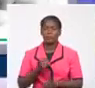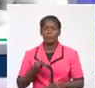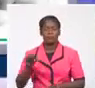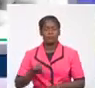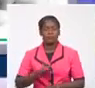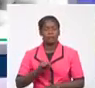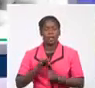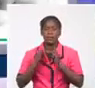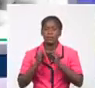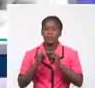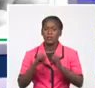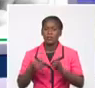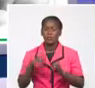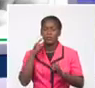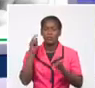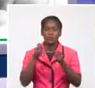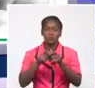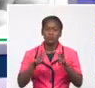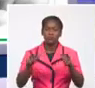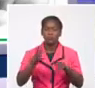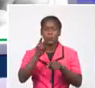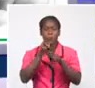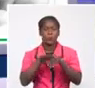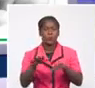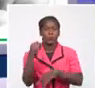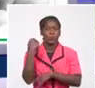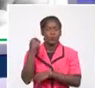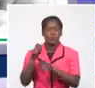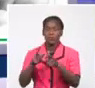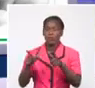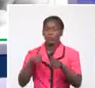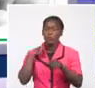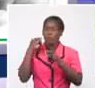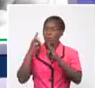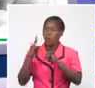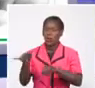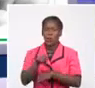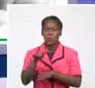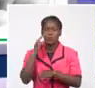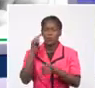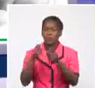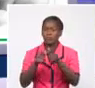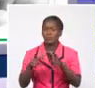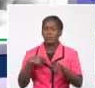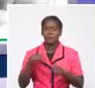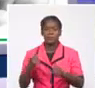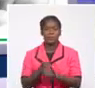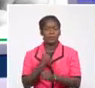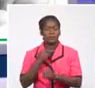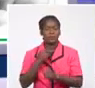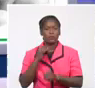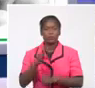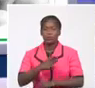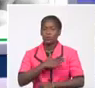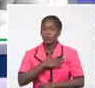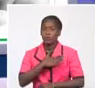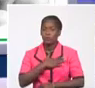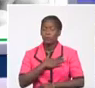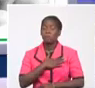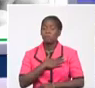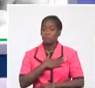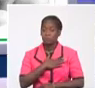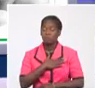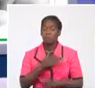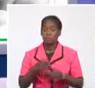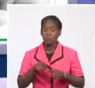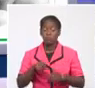el porciento de letalidad por COVID-19, crece también el número de fallecidos en cada nueva jornada. Ha sido el análisis